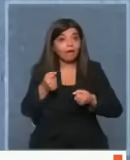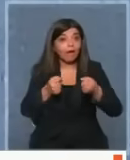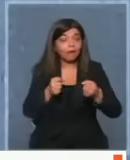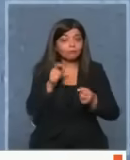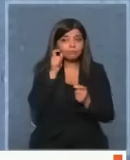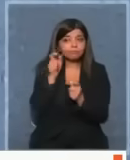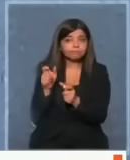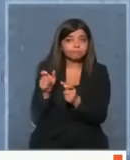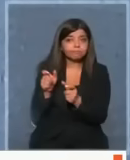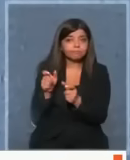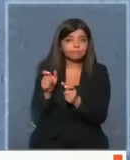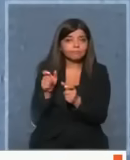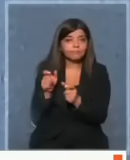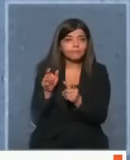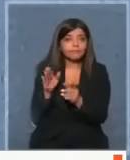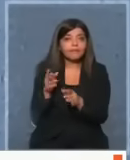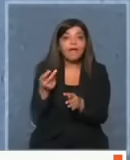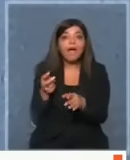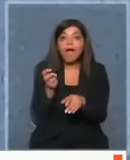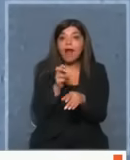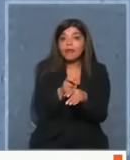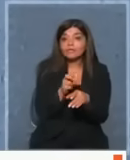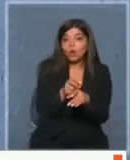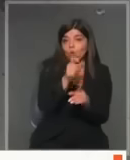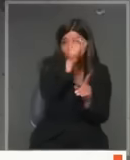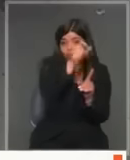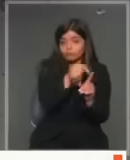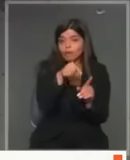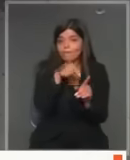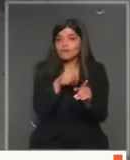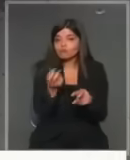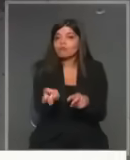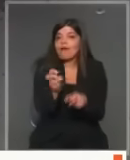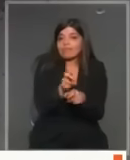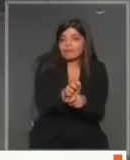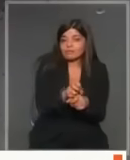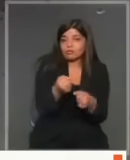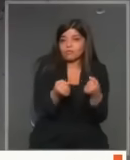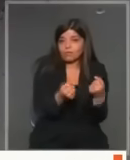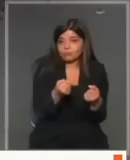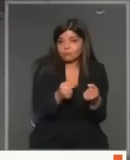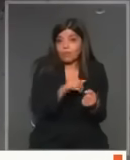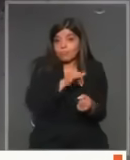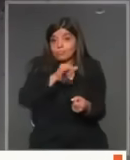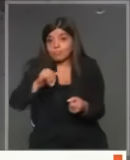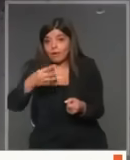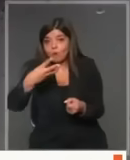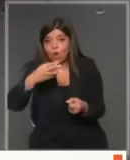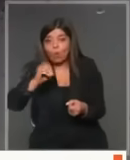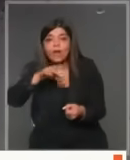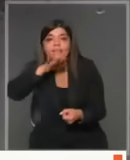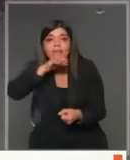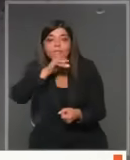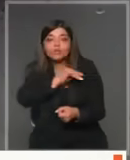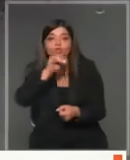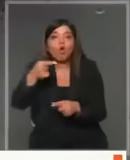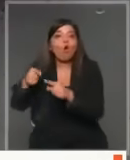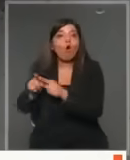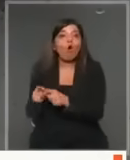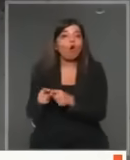produjo el secuestro. Al interior había un sujeto. Unos 40 minutos después aparece este Nissan Tida con tres